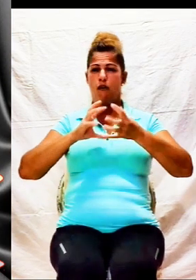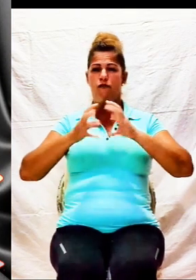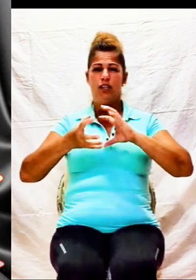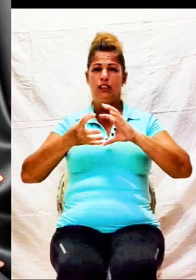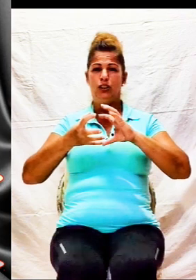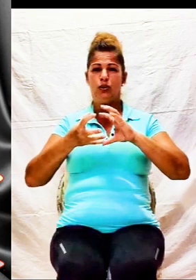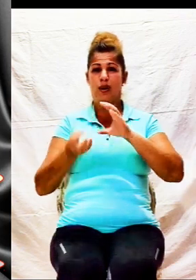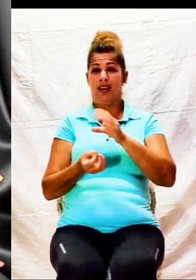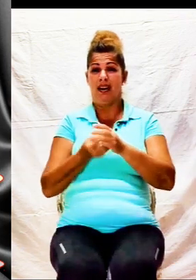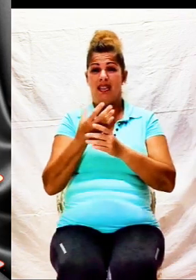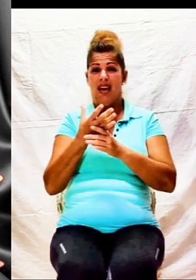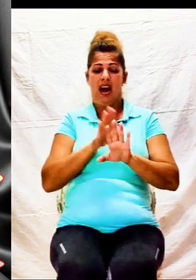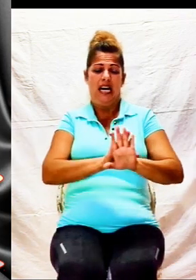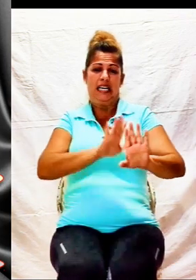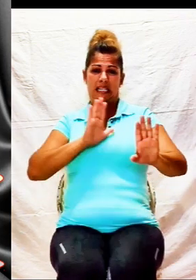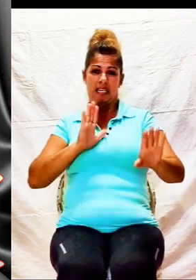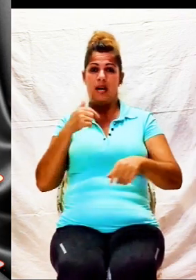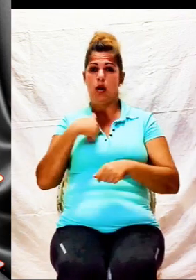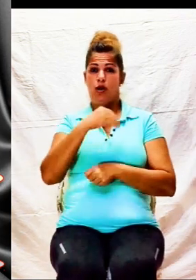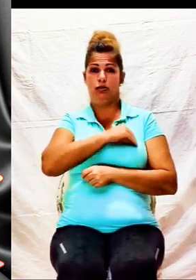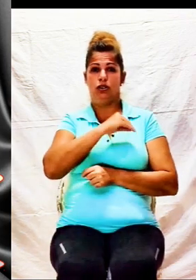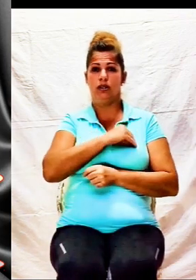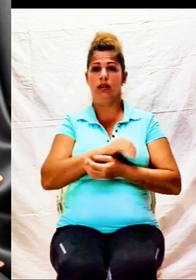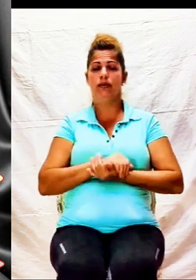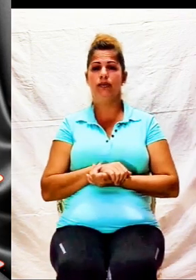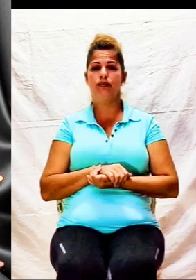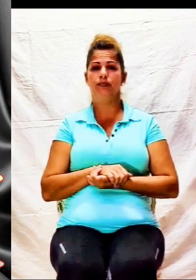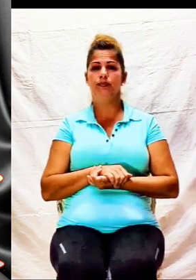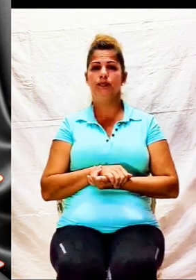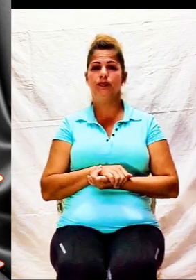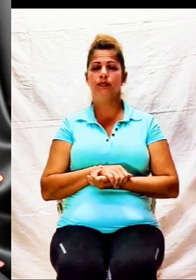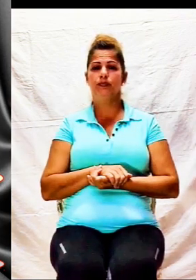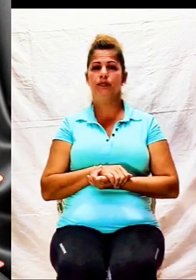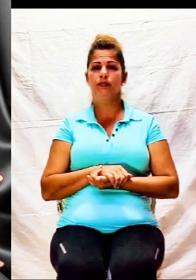Sobre el conflicto generado al rechazar lo que siento.